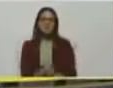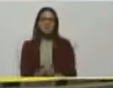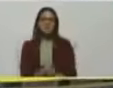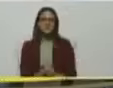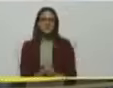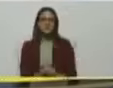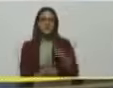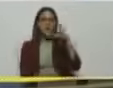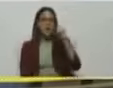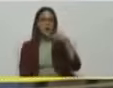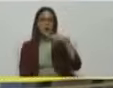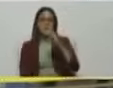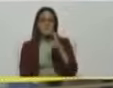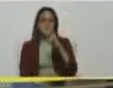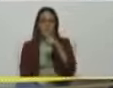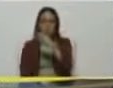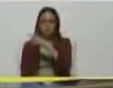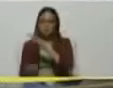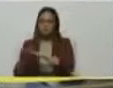Campbell,